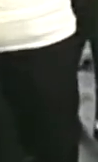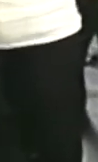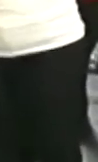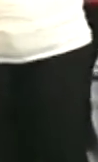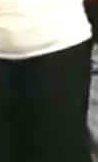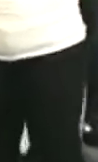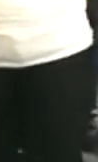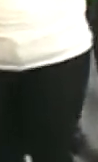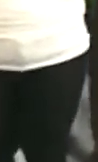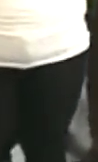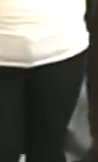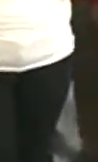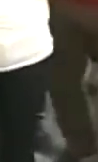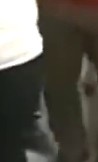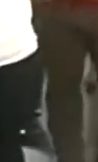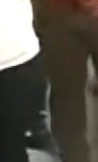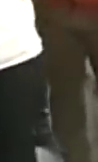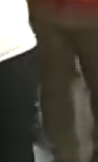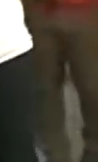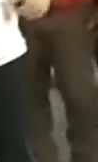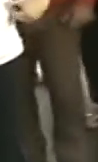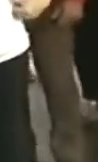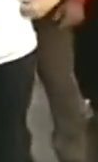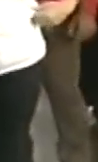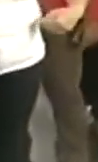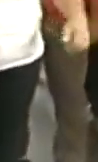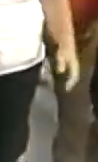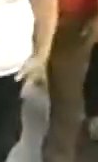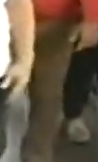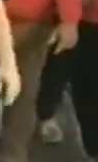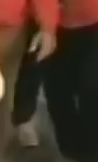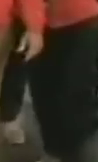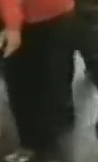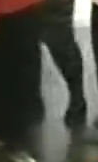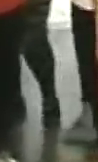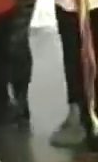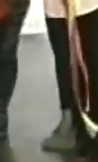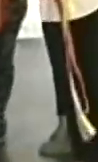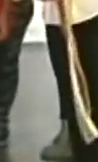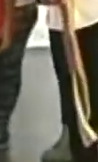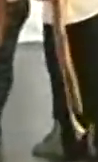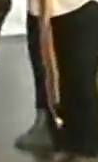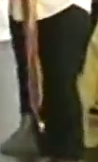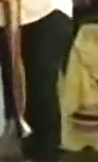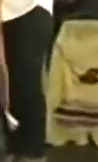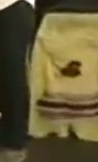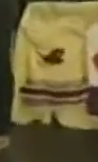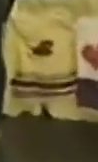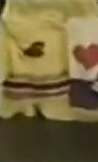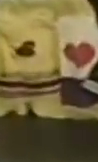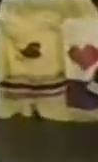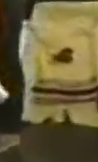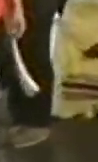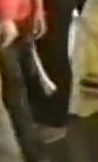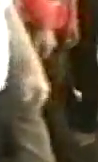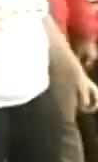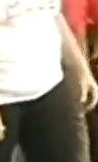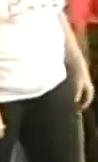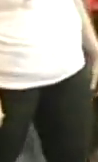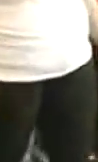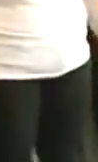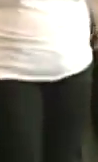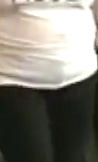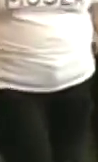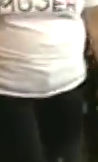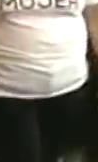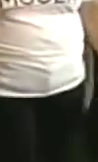del tercer aniversario del programa Soy Mujer, Mujer en Ofensiva Económica. Aquí me encuentro acompañada por la presidenta del Banco